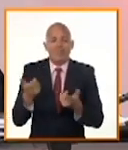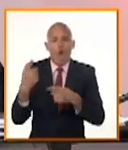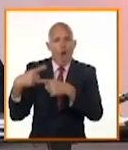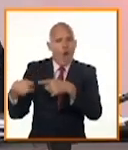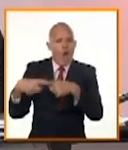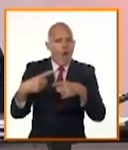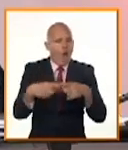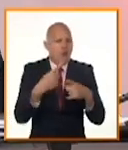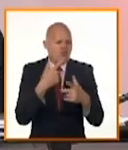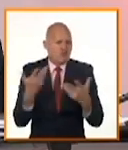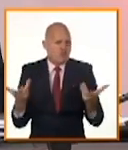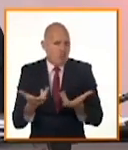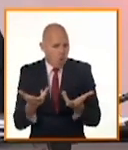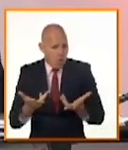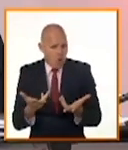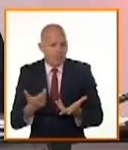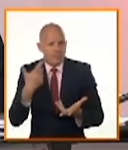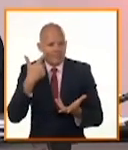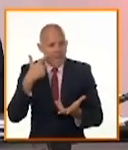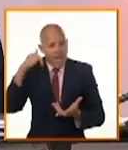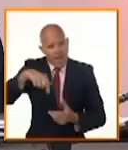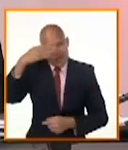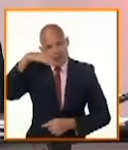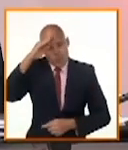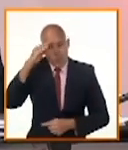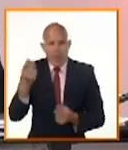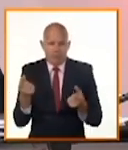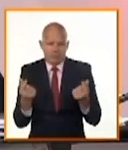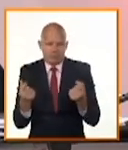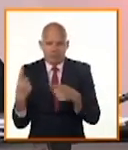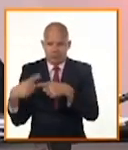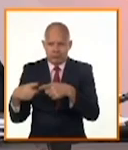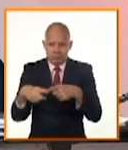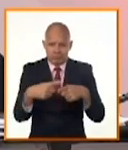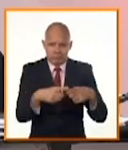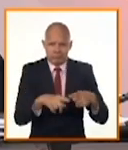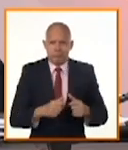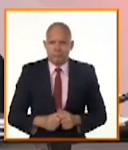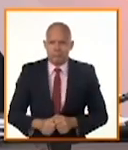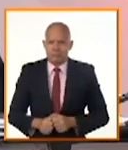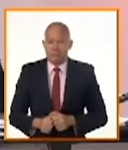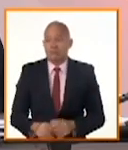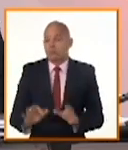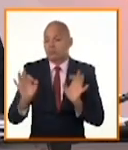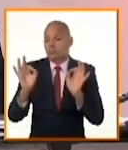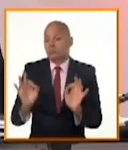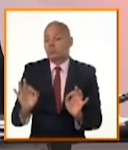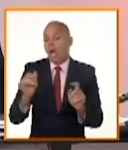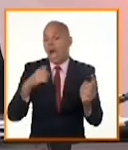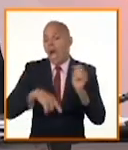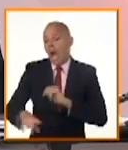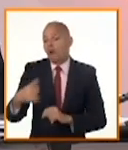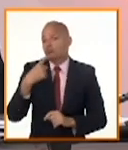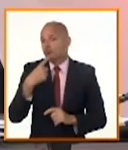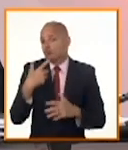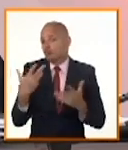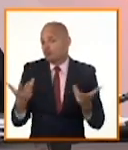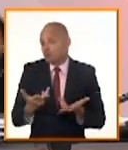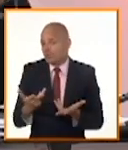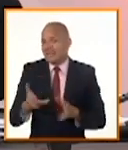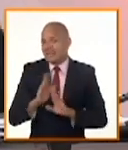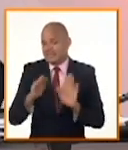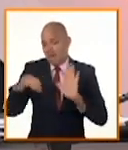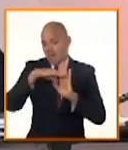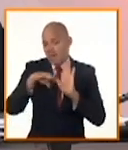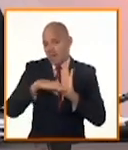el plan de estabilización macroeconómica del país y que es la misma medida en que se vaya poniendo en práctica las medidas